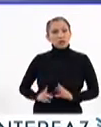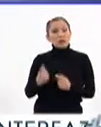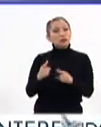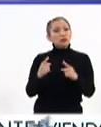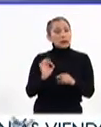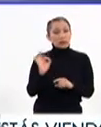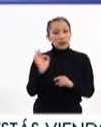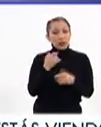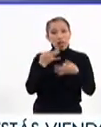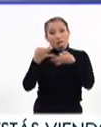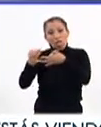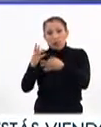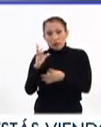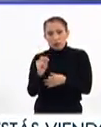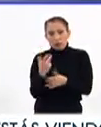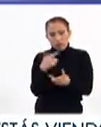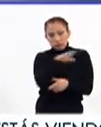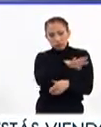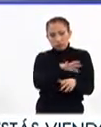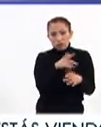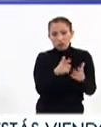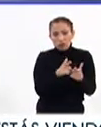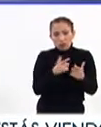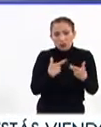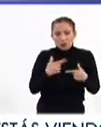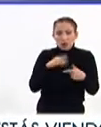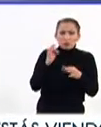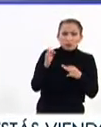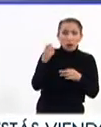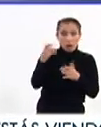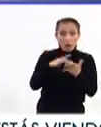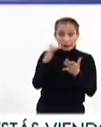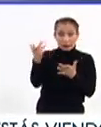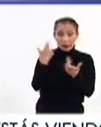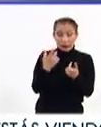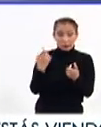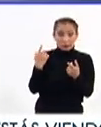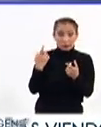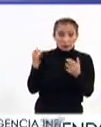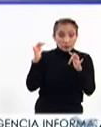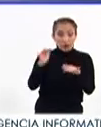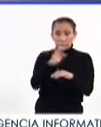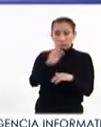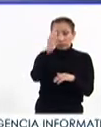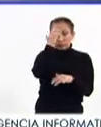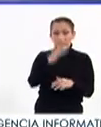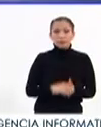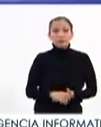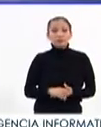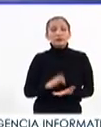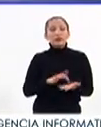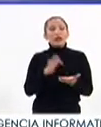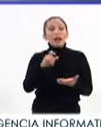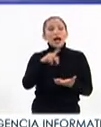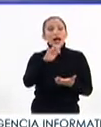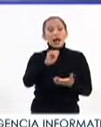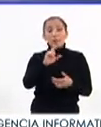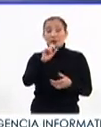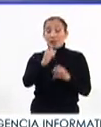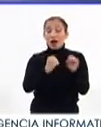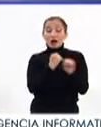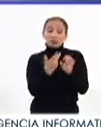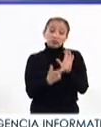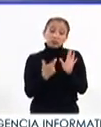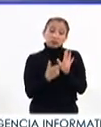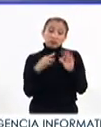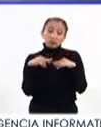música que a lo mejor no llama mucho la atención a las masas, pero que gracias a este tipo de eventos son reconocidas. Gracias, Clara. Pues 20 años